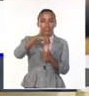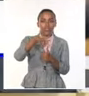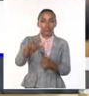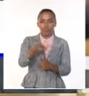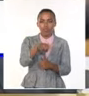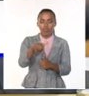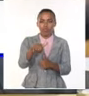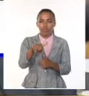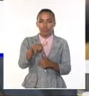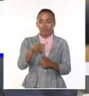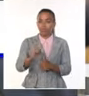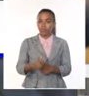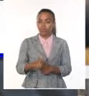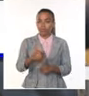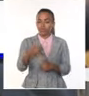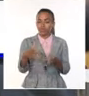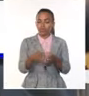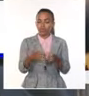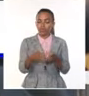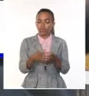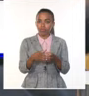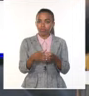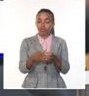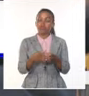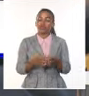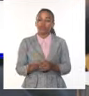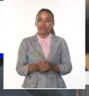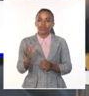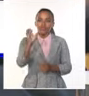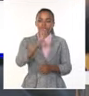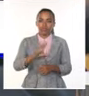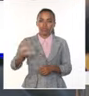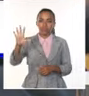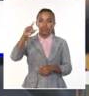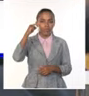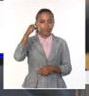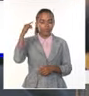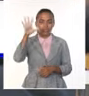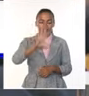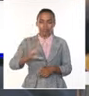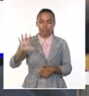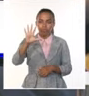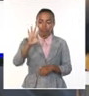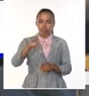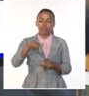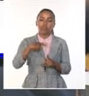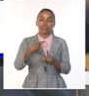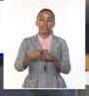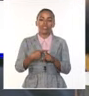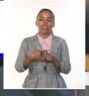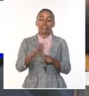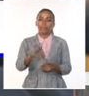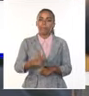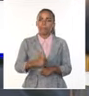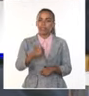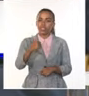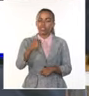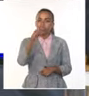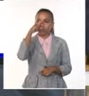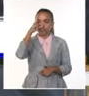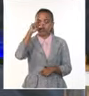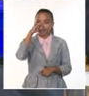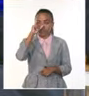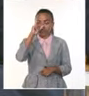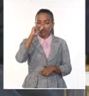Económica Euroasiática. Excelentísimo y estimado señor Vladimir Putin, presidente de la Federación de Rusia, nuestras